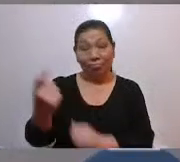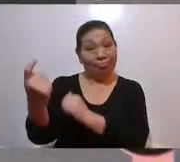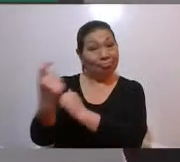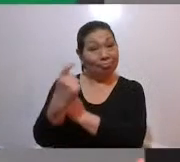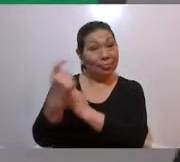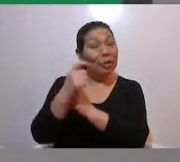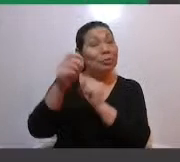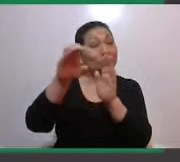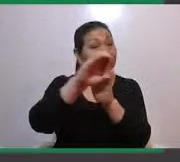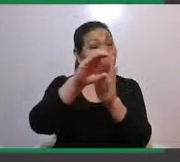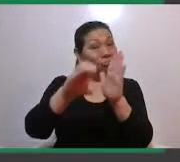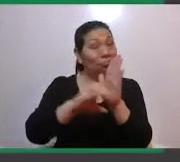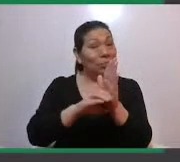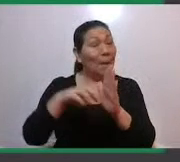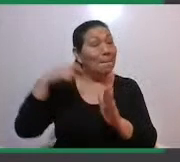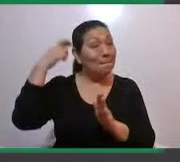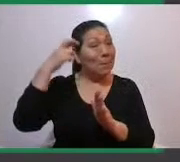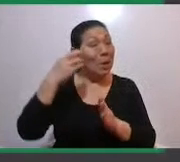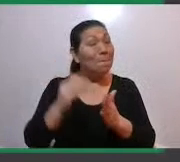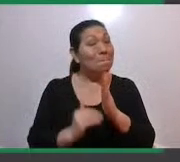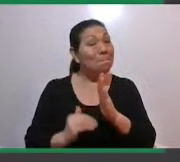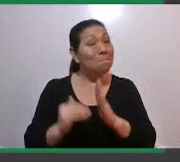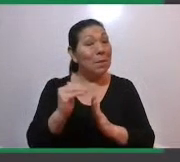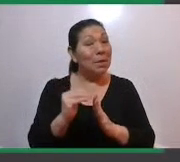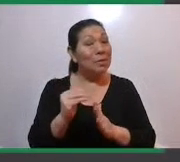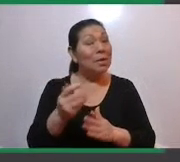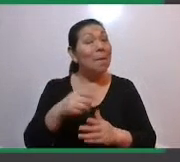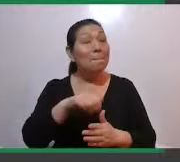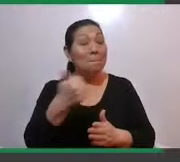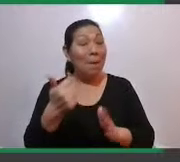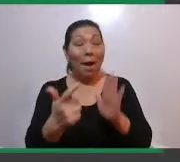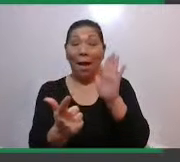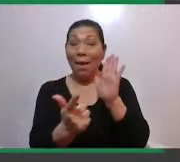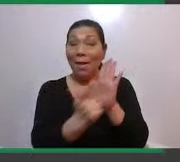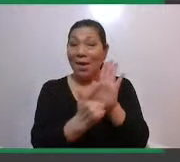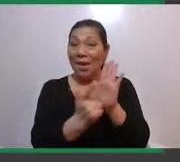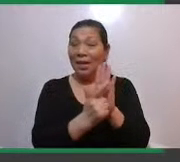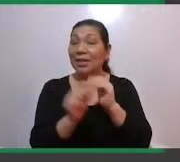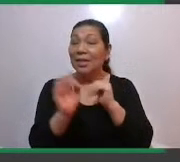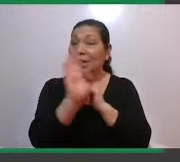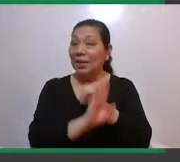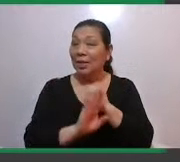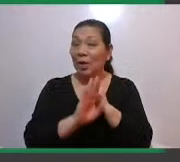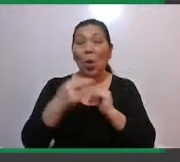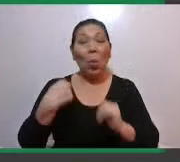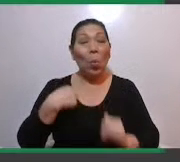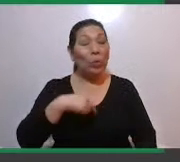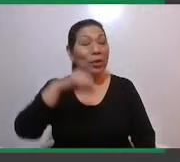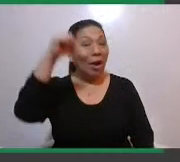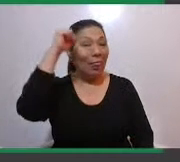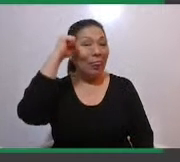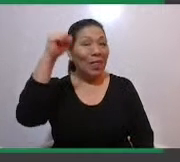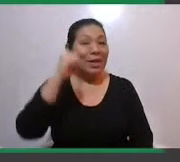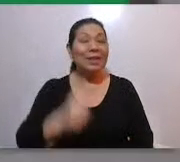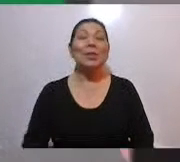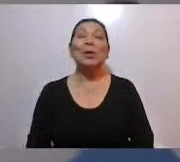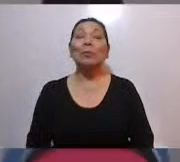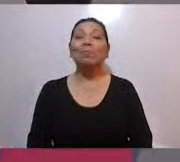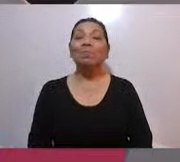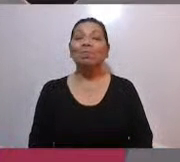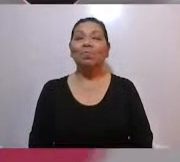Desde niños nos enseñan que la Constitución política tiene supremacía sobre las demás leyes y en ella se garantizan nuestros